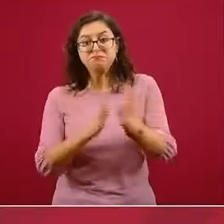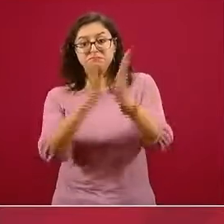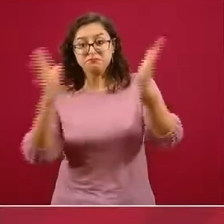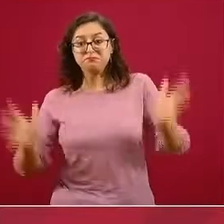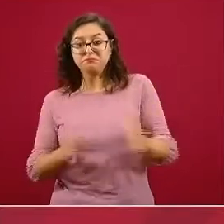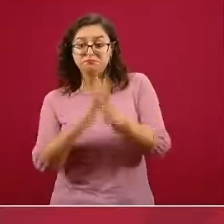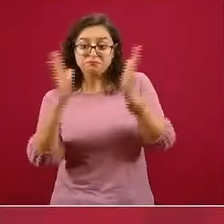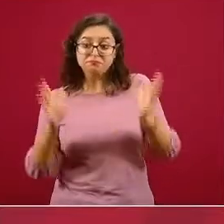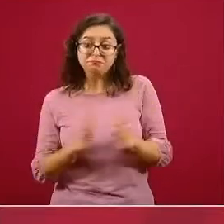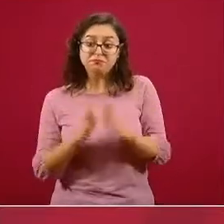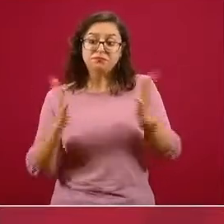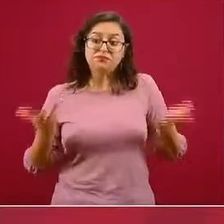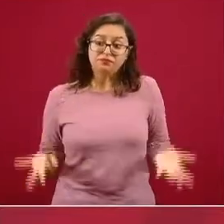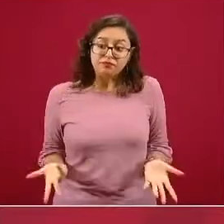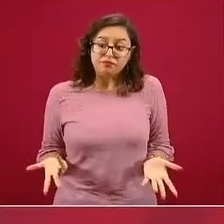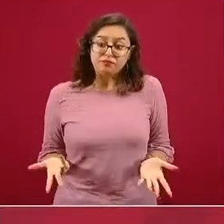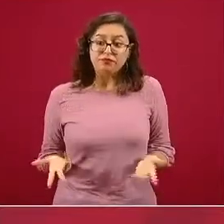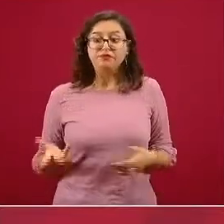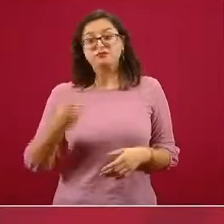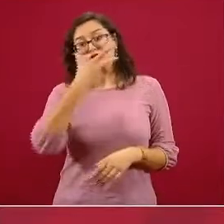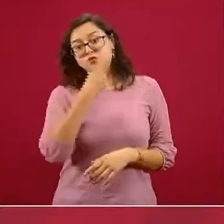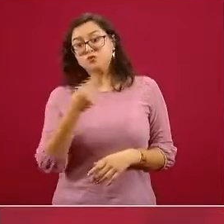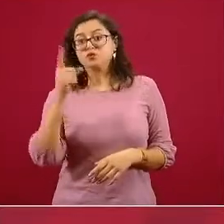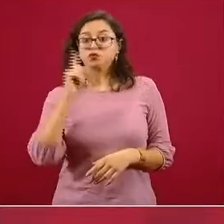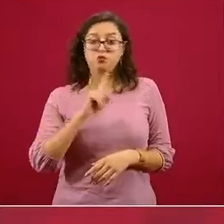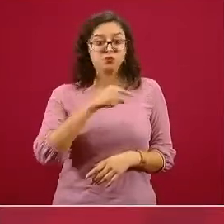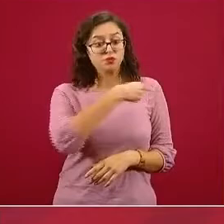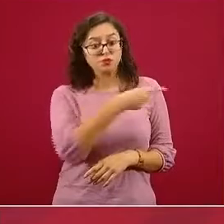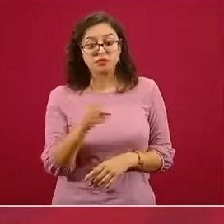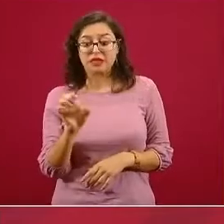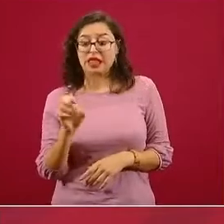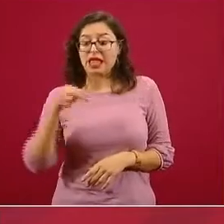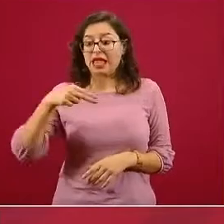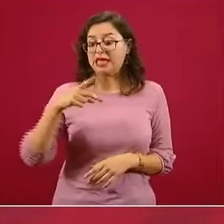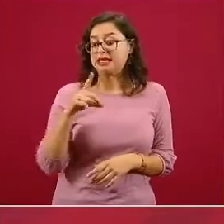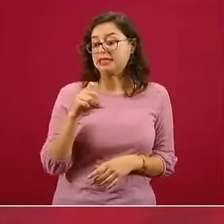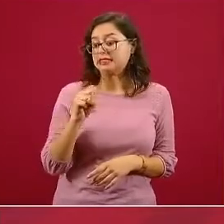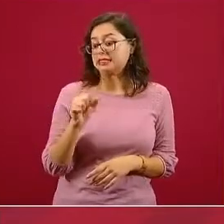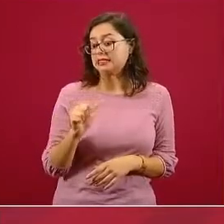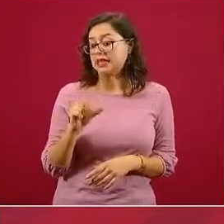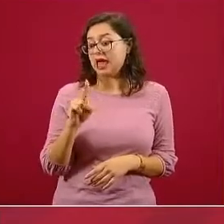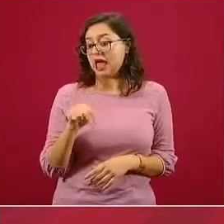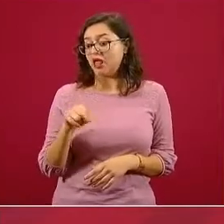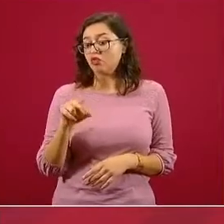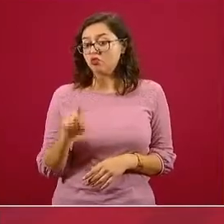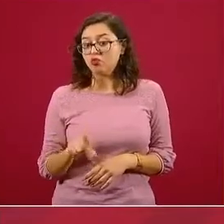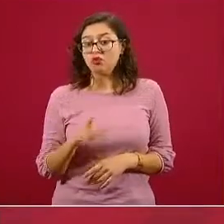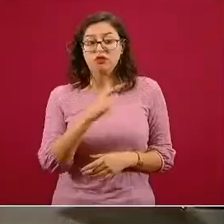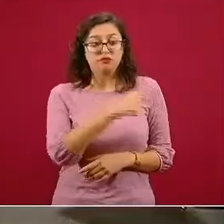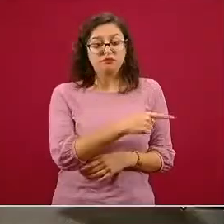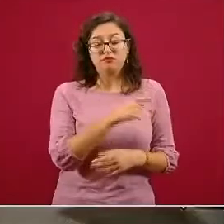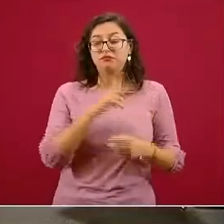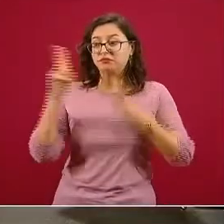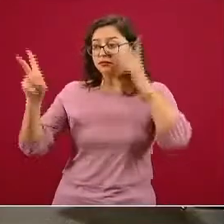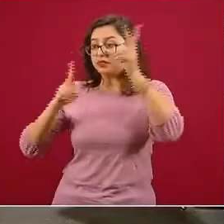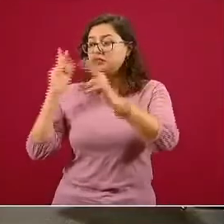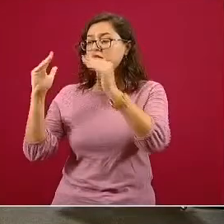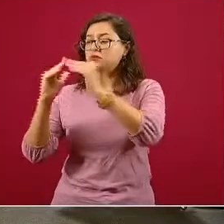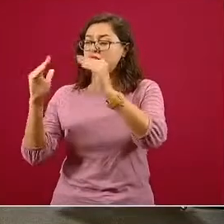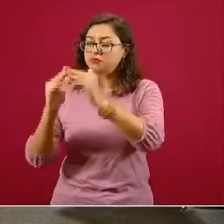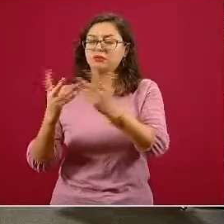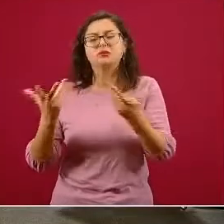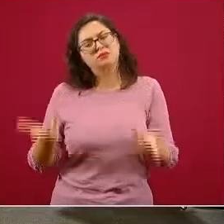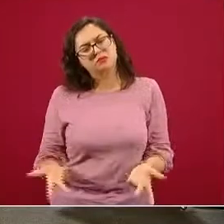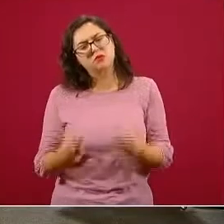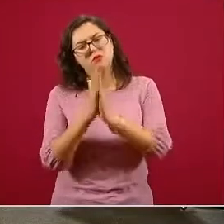colaborar, si le visita las y los encuestadores de la ENSANUT, los encuestadores del Instituto Nacional de Salud Pública de México,